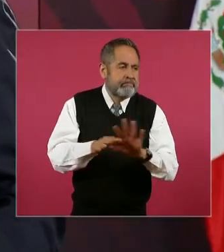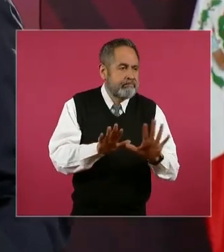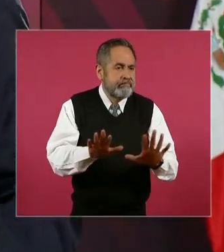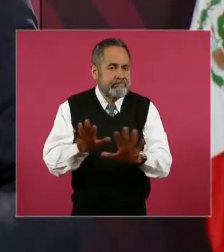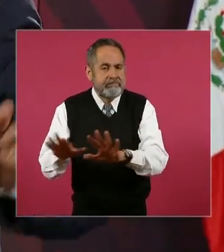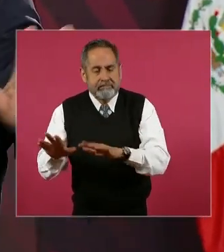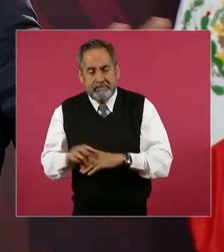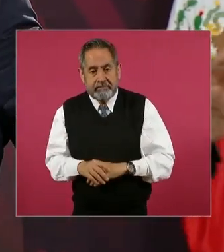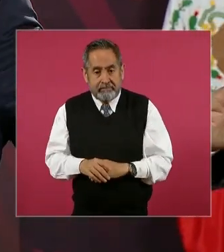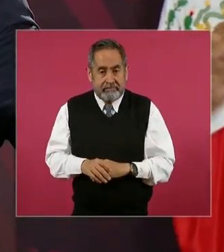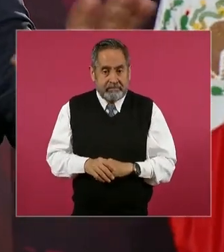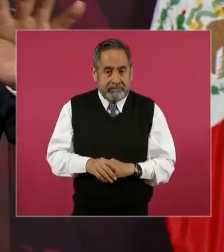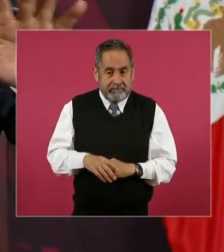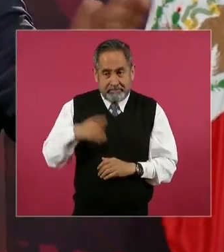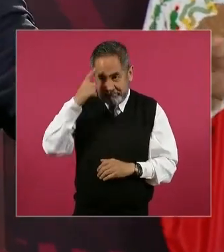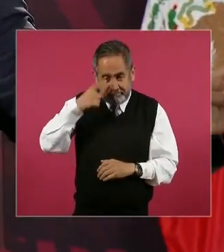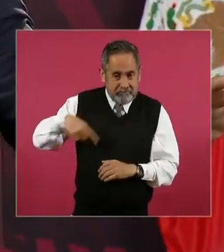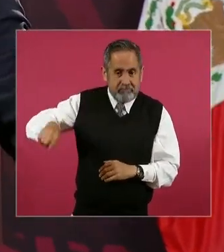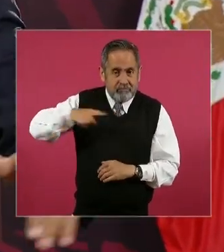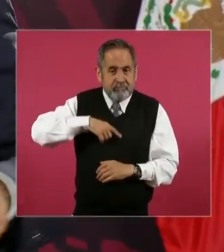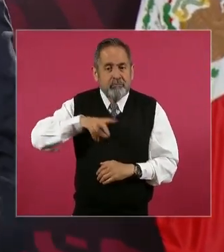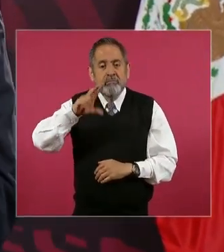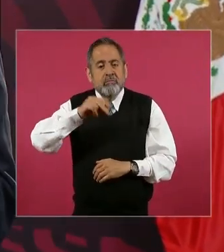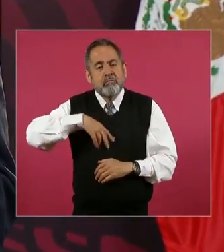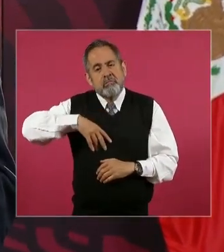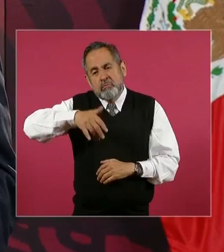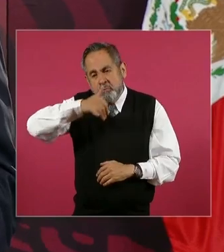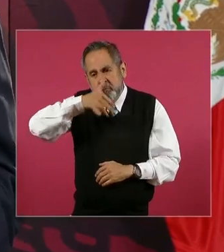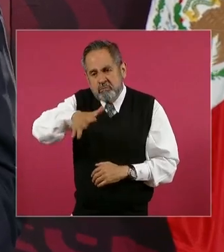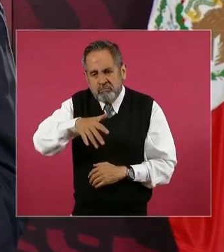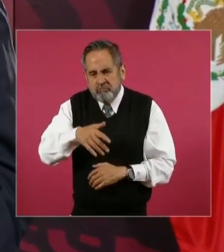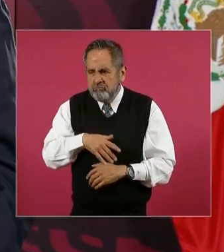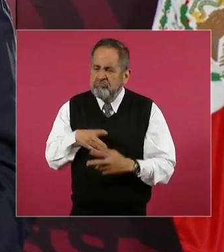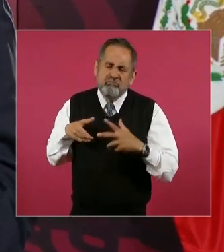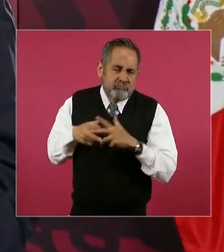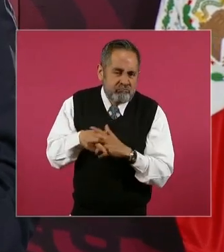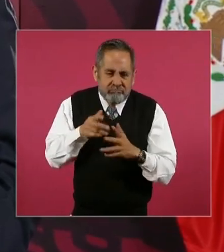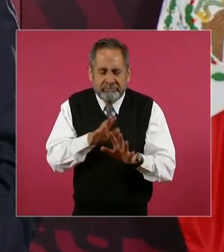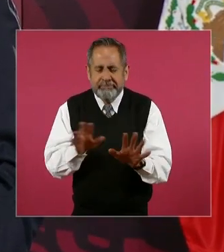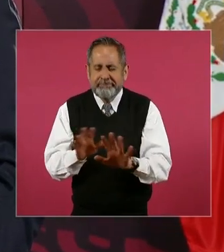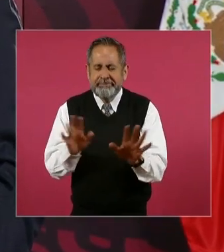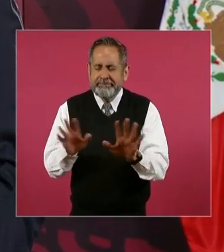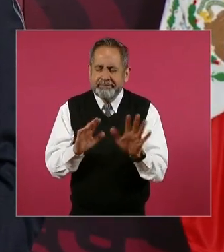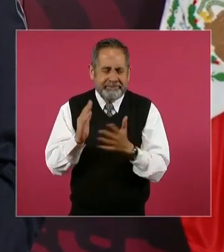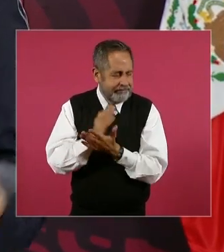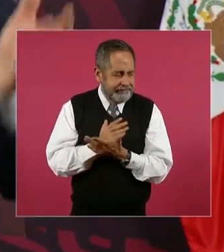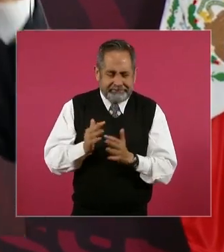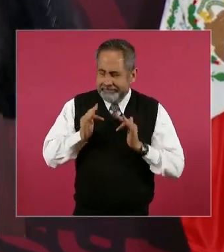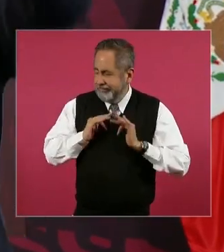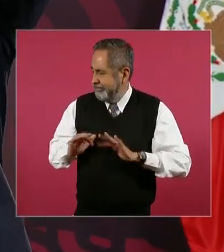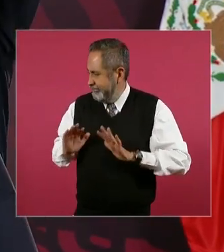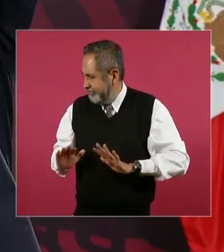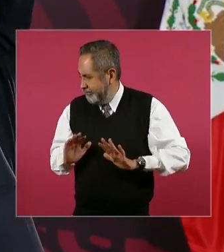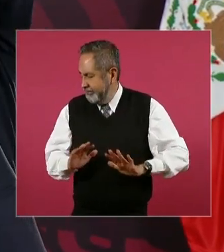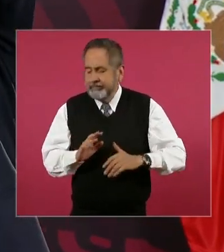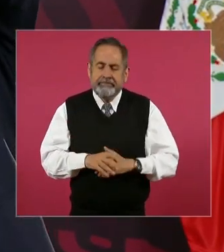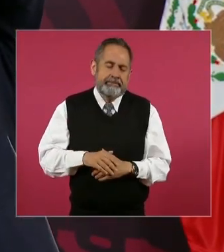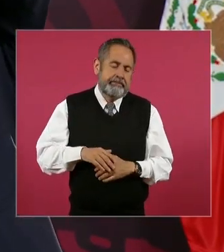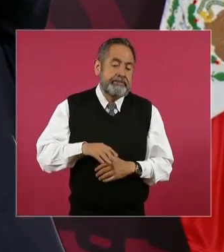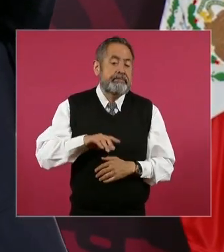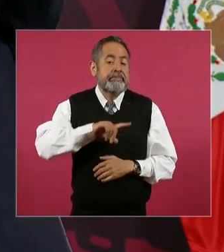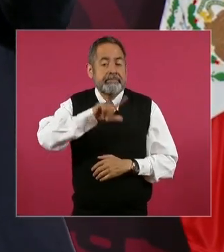que Para no caer en la en la provocación pasa el tiempo y